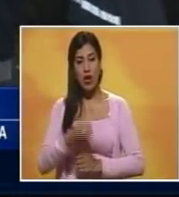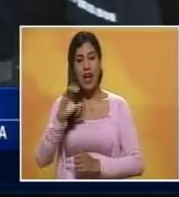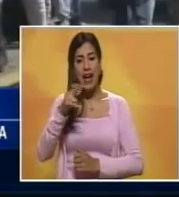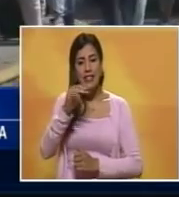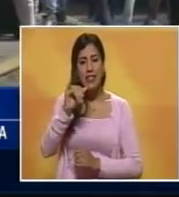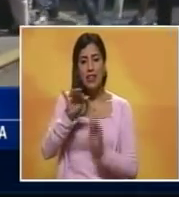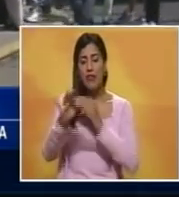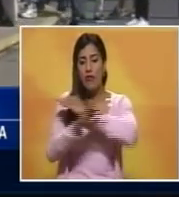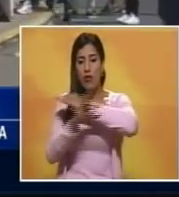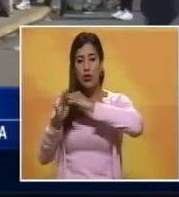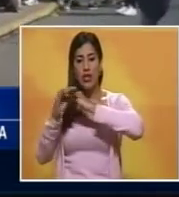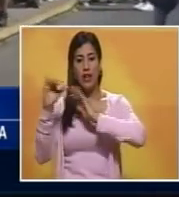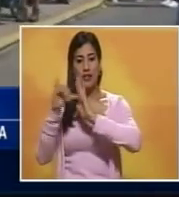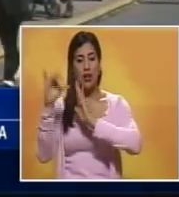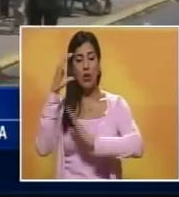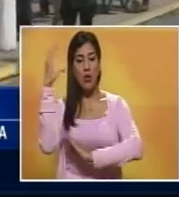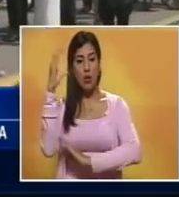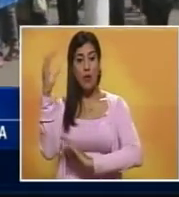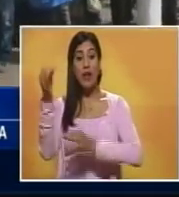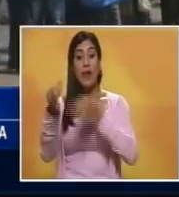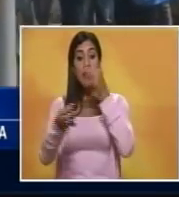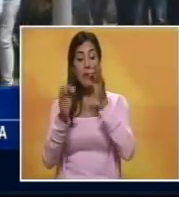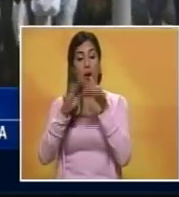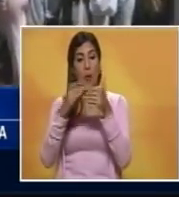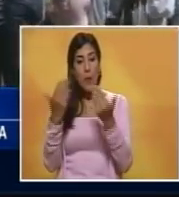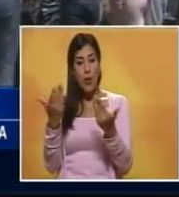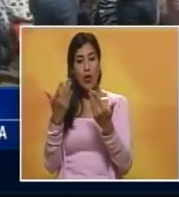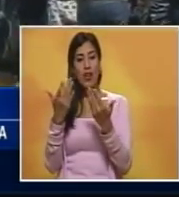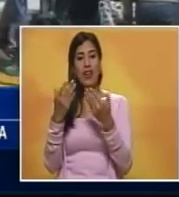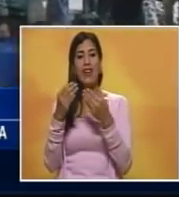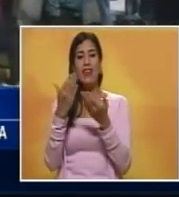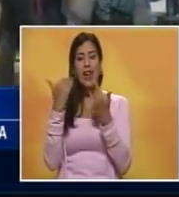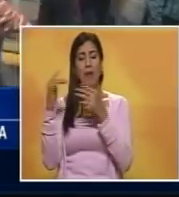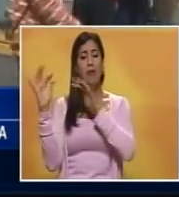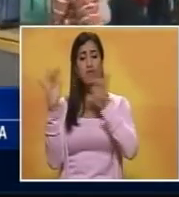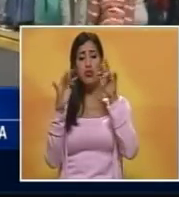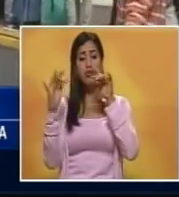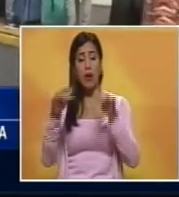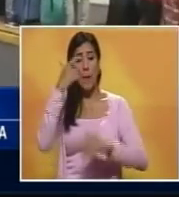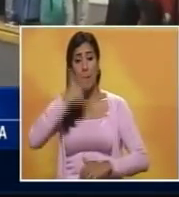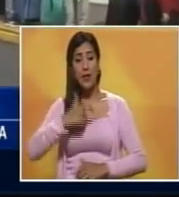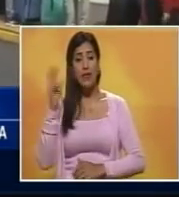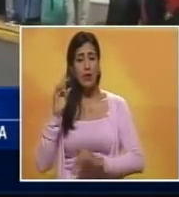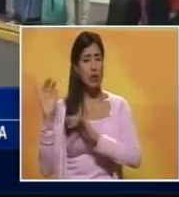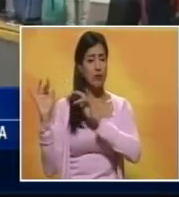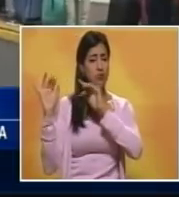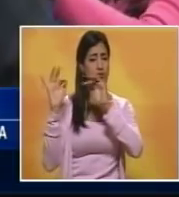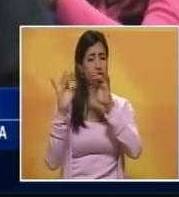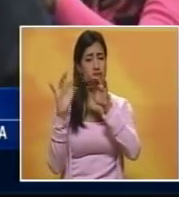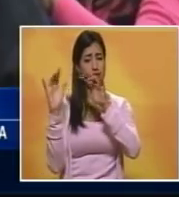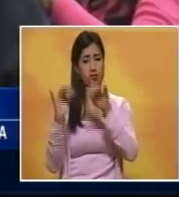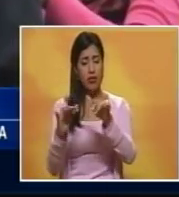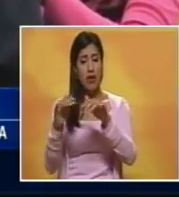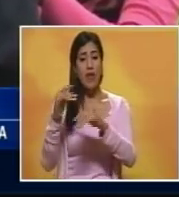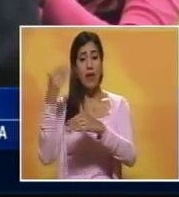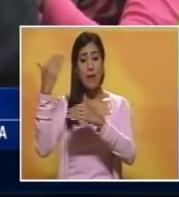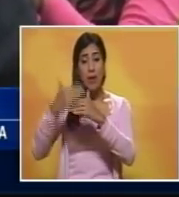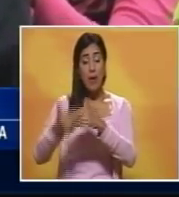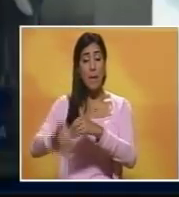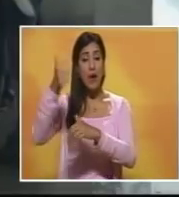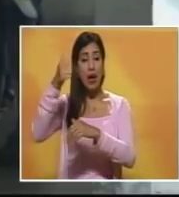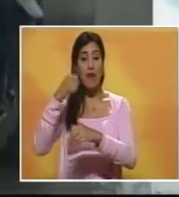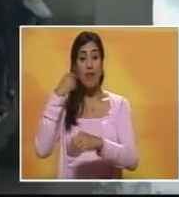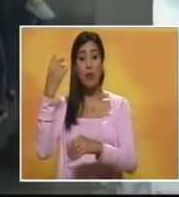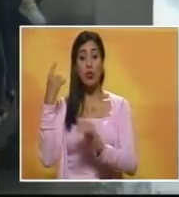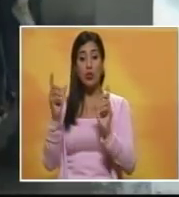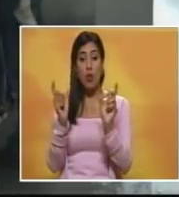y fronteriza con Colombia. La declaratoria se activó para afrontar la oleada migratoria de ciudadanos venezolanos que tuvo su pico más alto